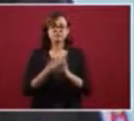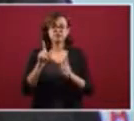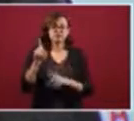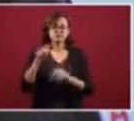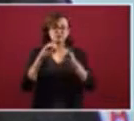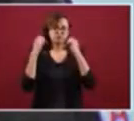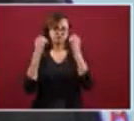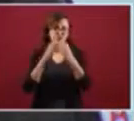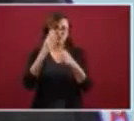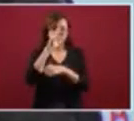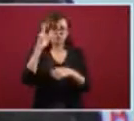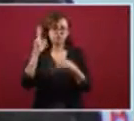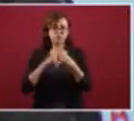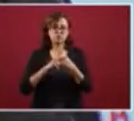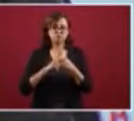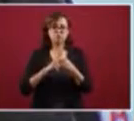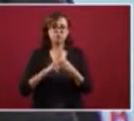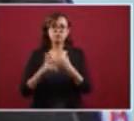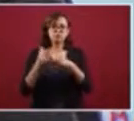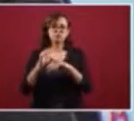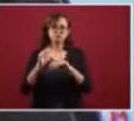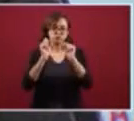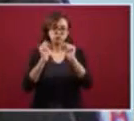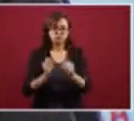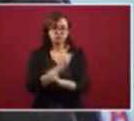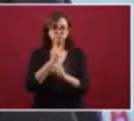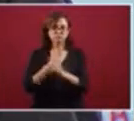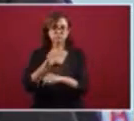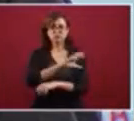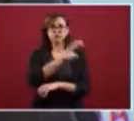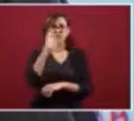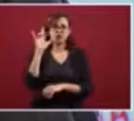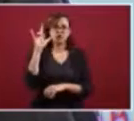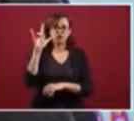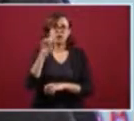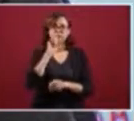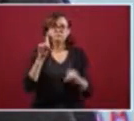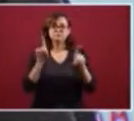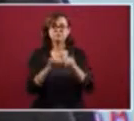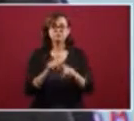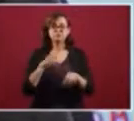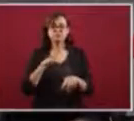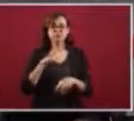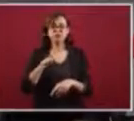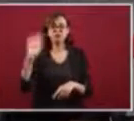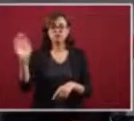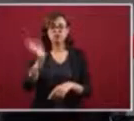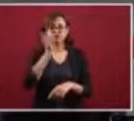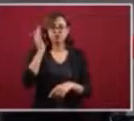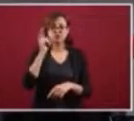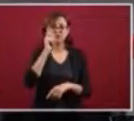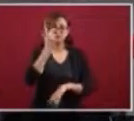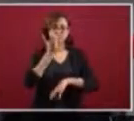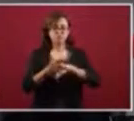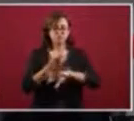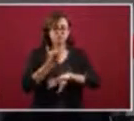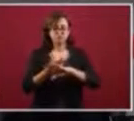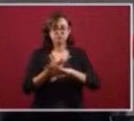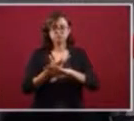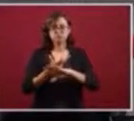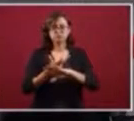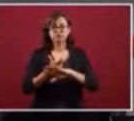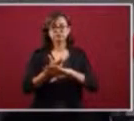Europea de Seguridad Aérea, la Agencia Federal de Aviación Civil de los Estados Unidos,